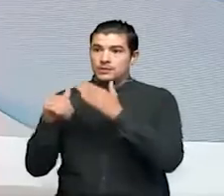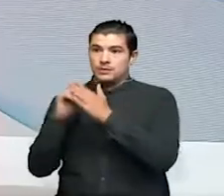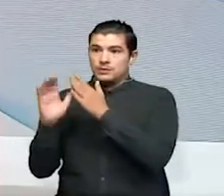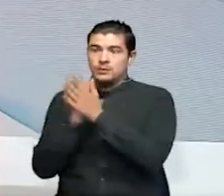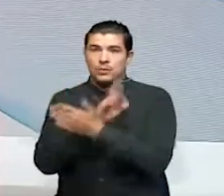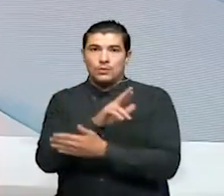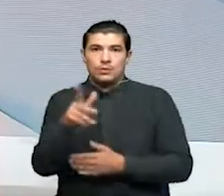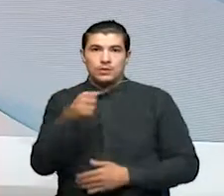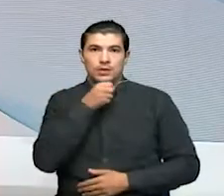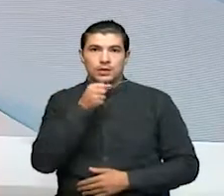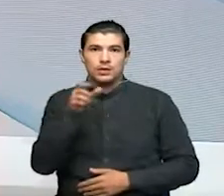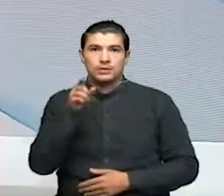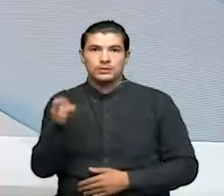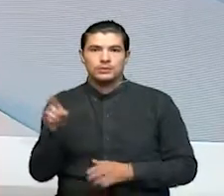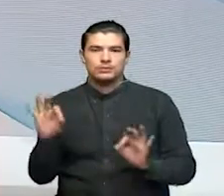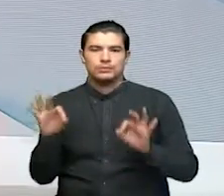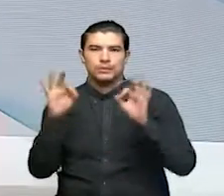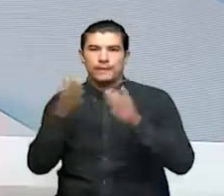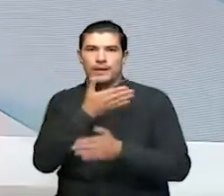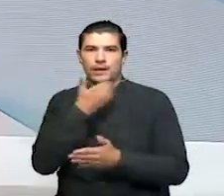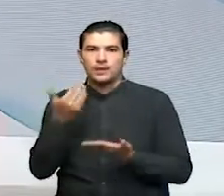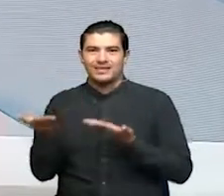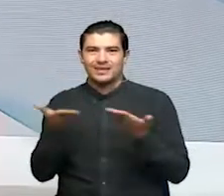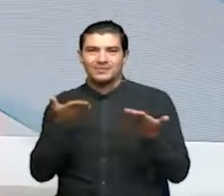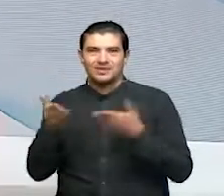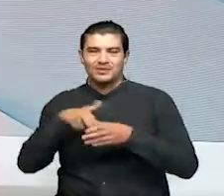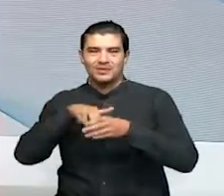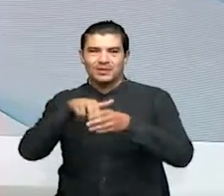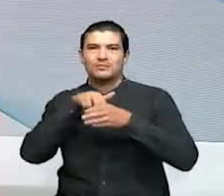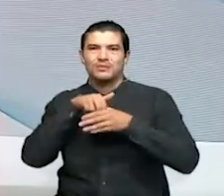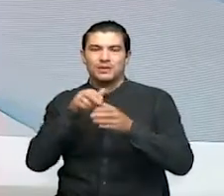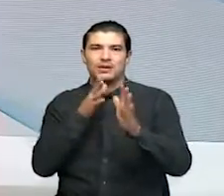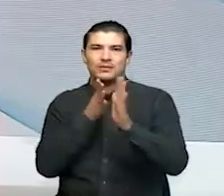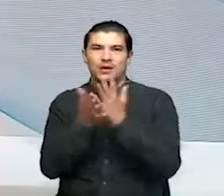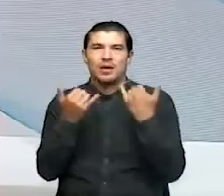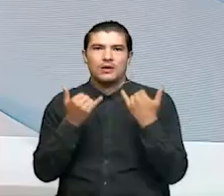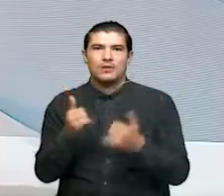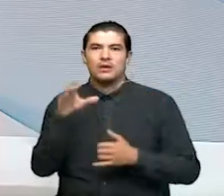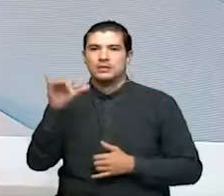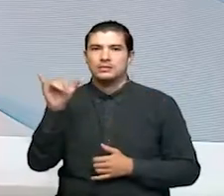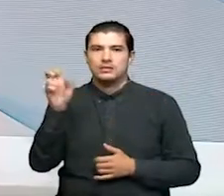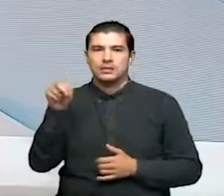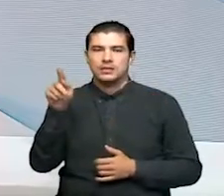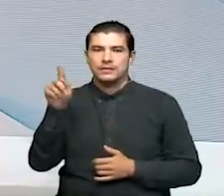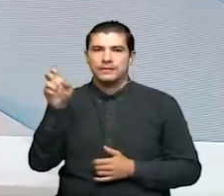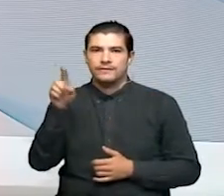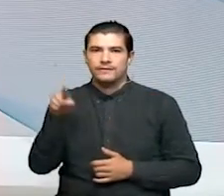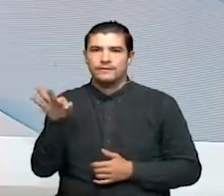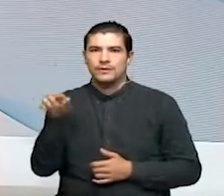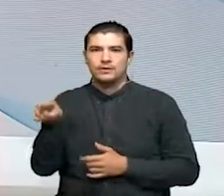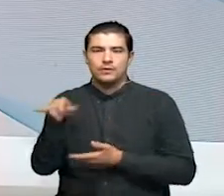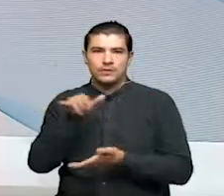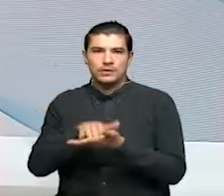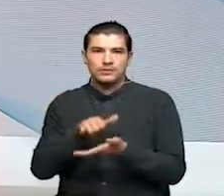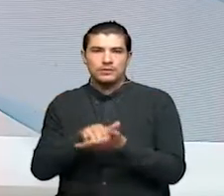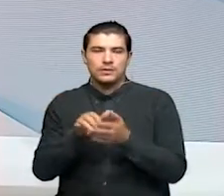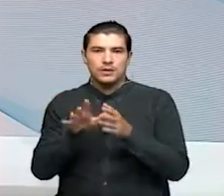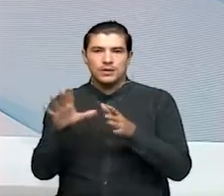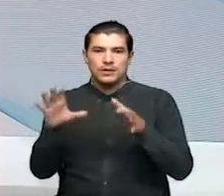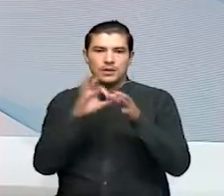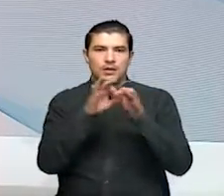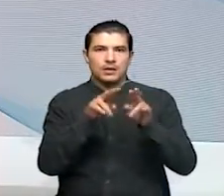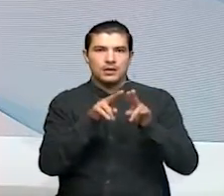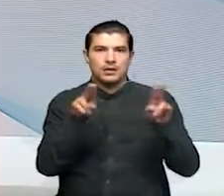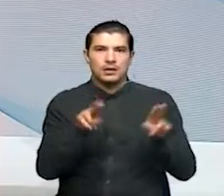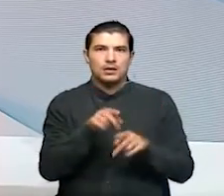En otras noticias, para optimizar el tráfico de la información, llega SIGFOS, una solución de conectividad enlazada con el Internet de las Cosas,